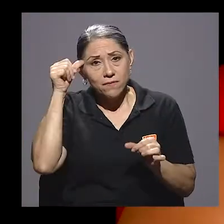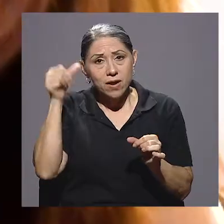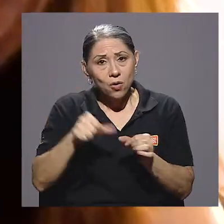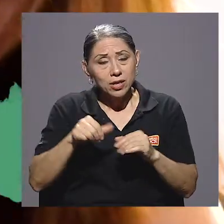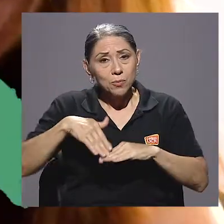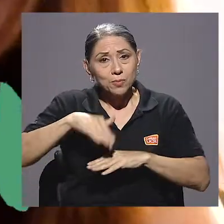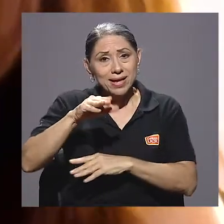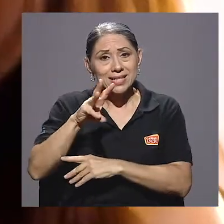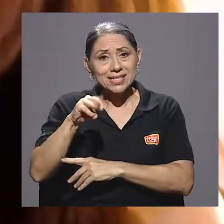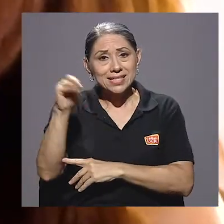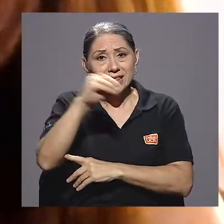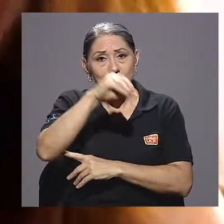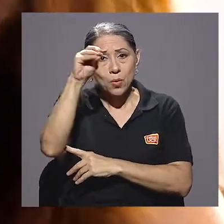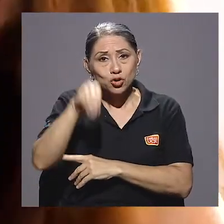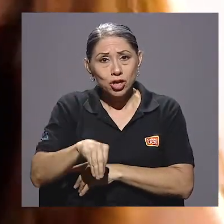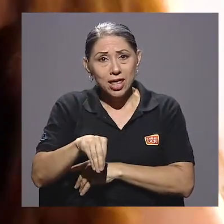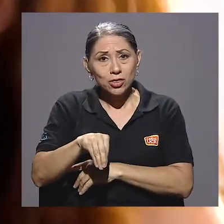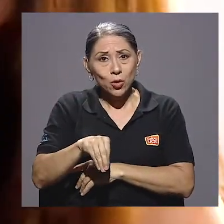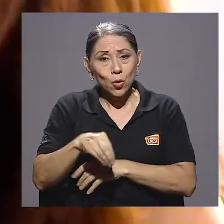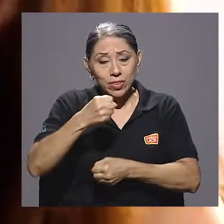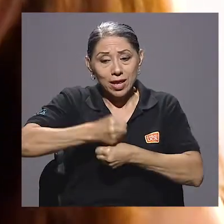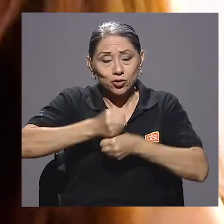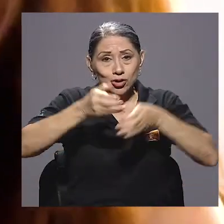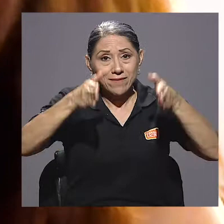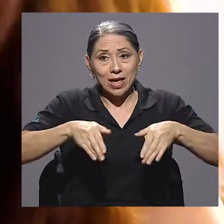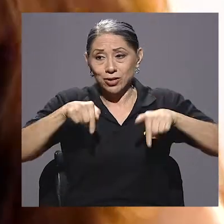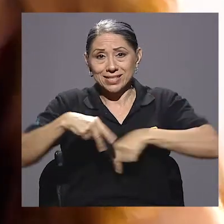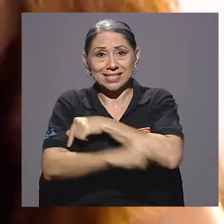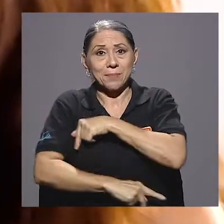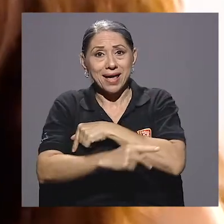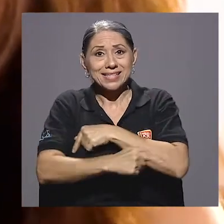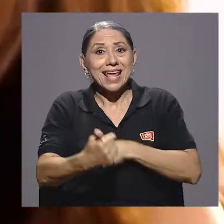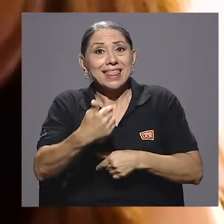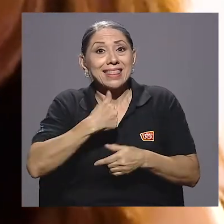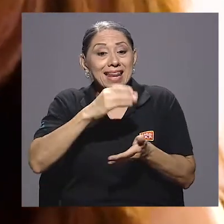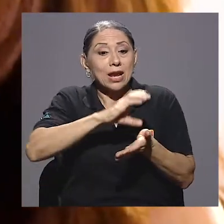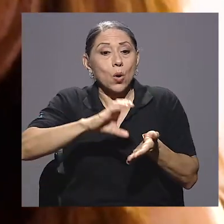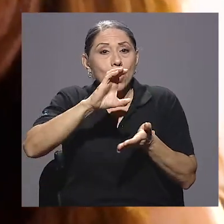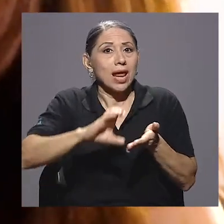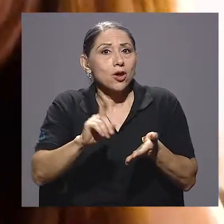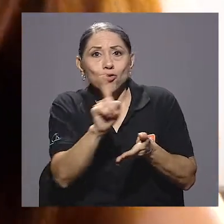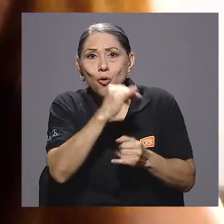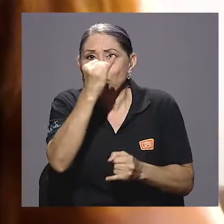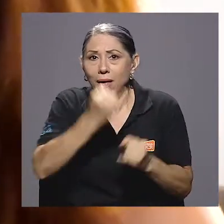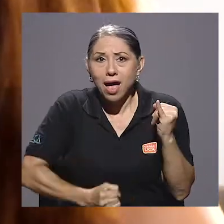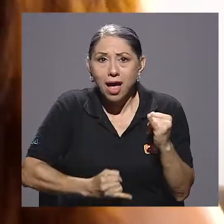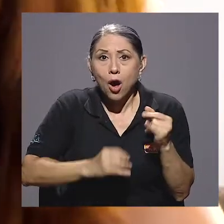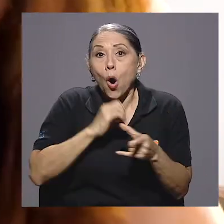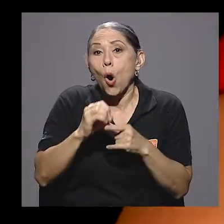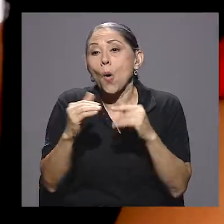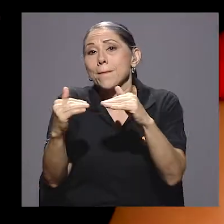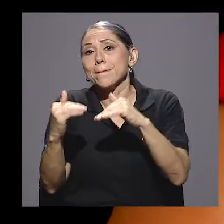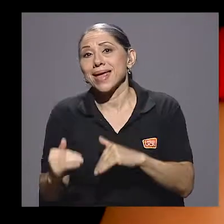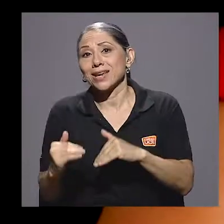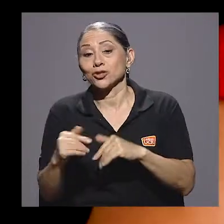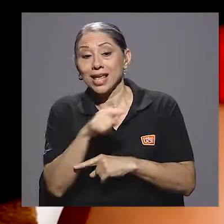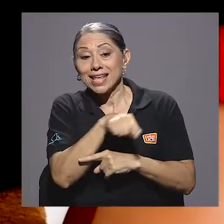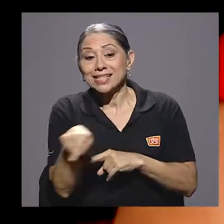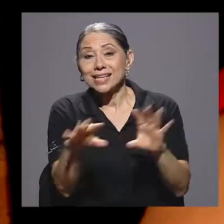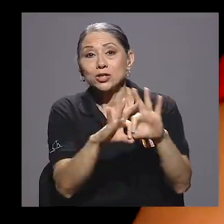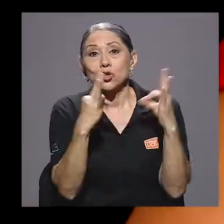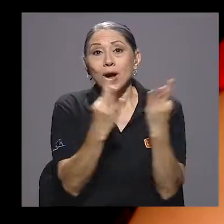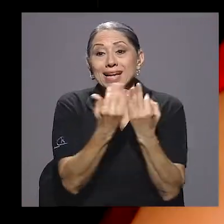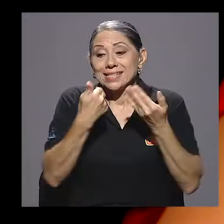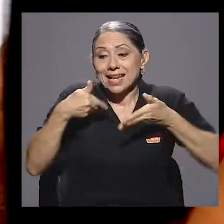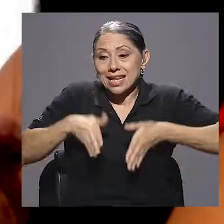60% de la fuerza de trabajo de este país tiene secundaria incompleta o menos, ¿verdad? Y si esos hogares tienen niños y jóvenes, esos